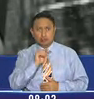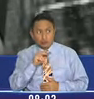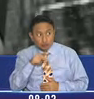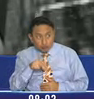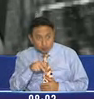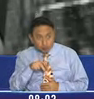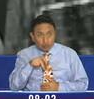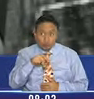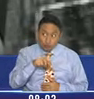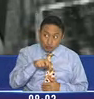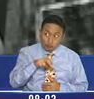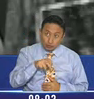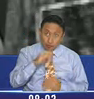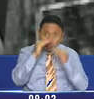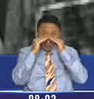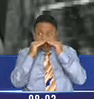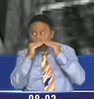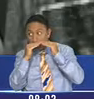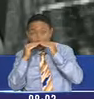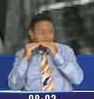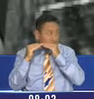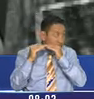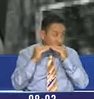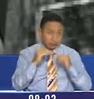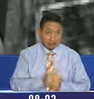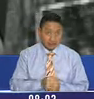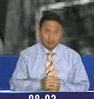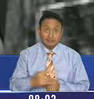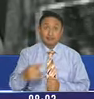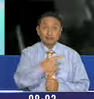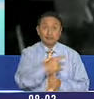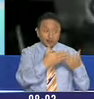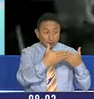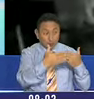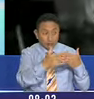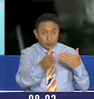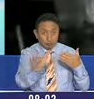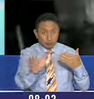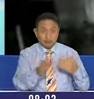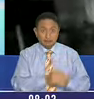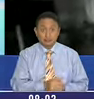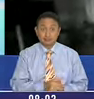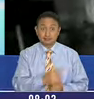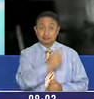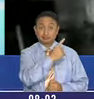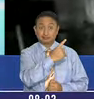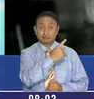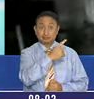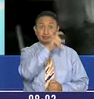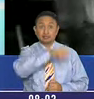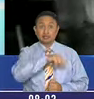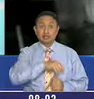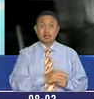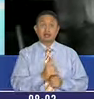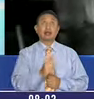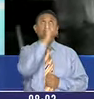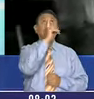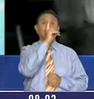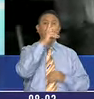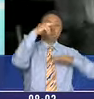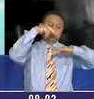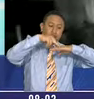cuenta. Miran por las ventanas, abrieron uno de los accesos. Desde otro ángulo, la cámara los capta en la